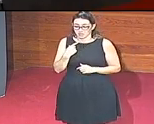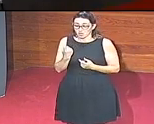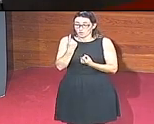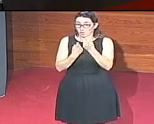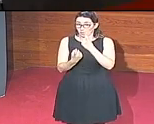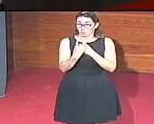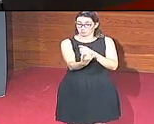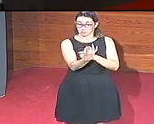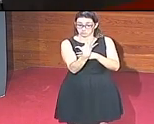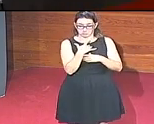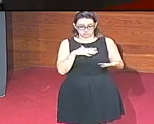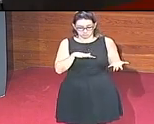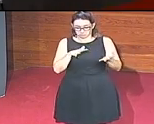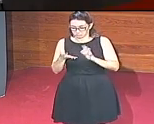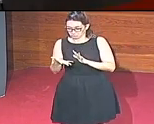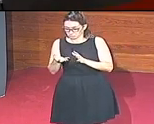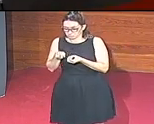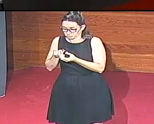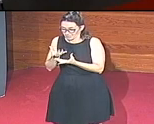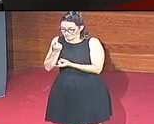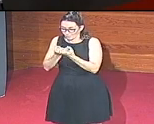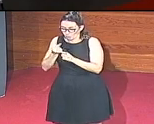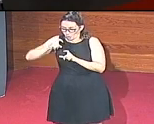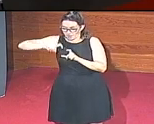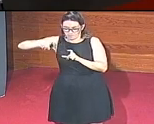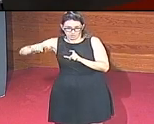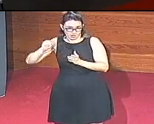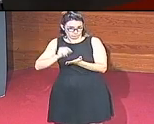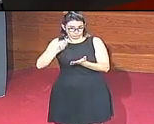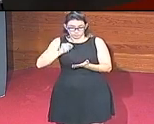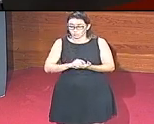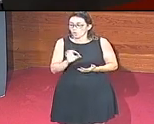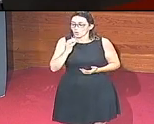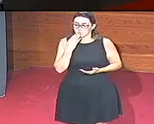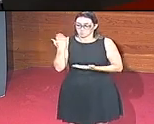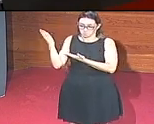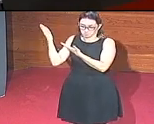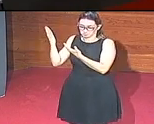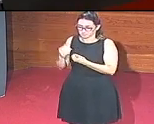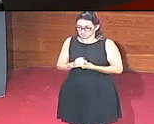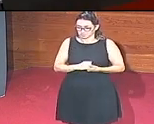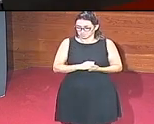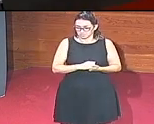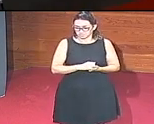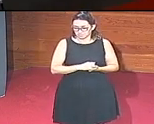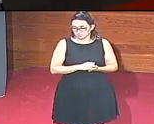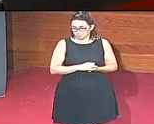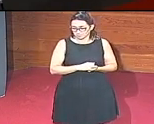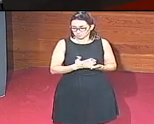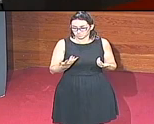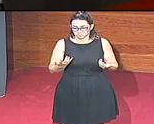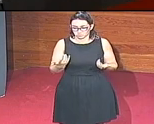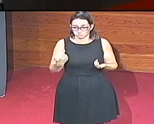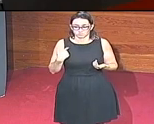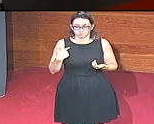lo trasladas a una infografía o este por ejemplo que nos proponen hacer que me proponen